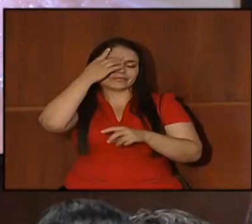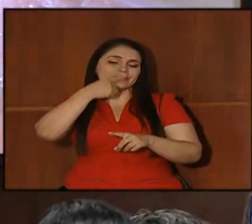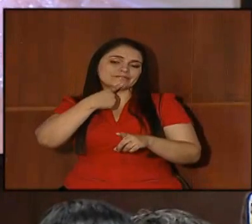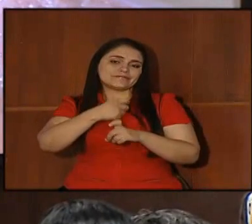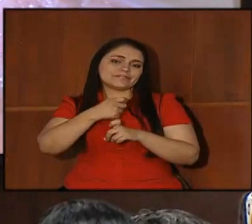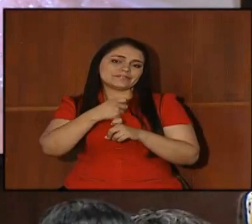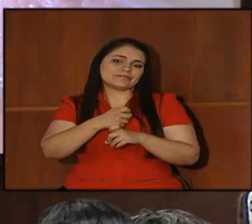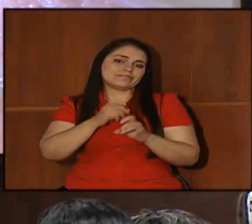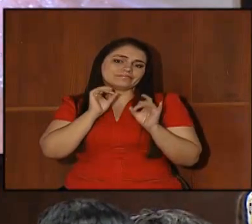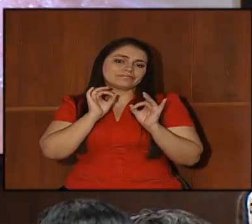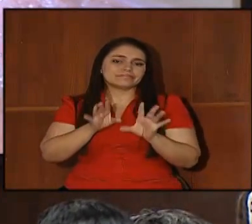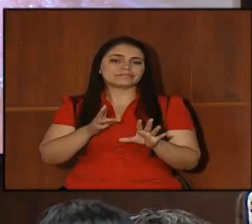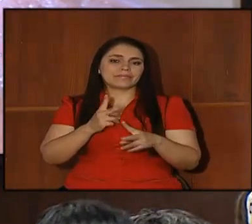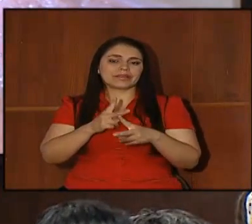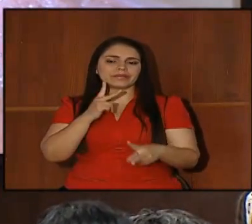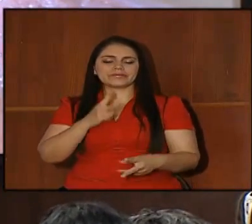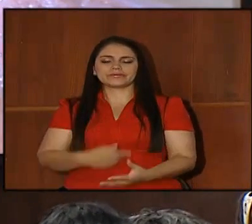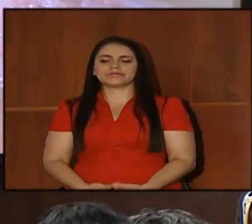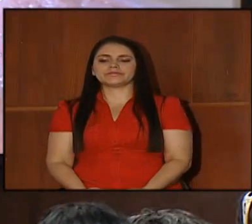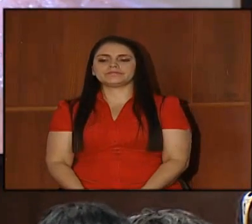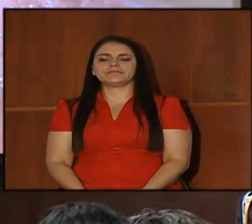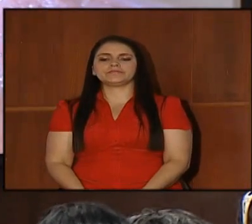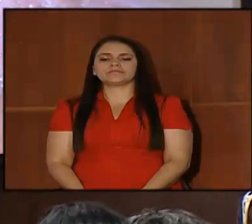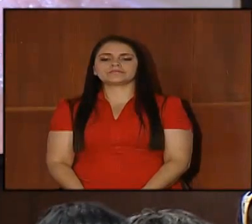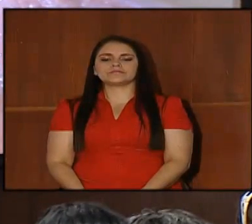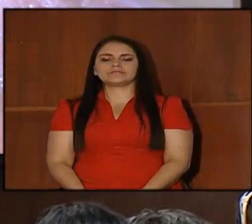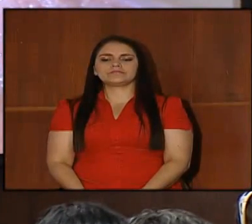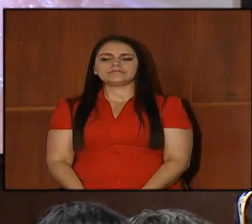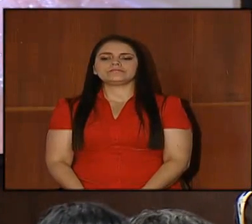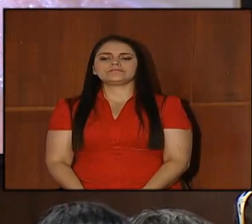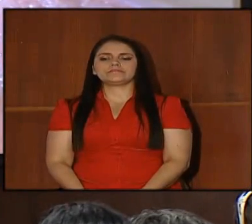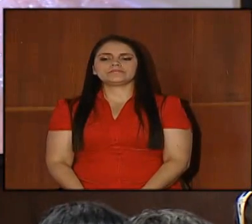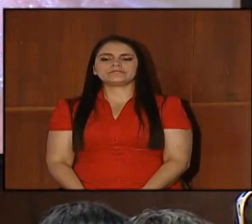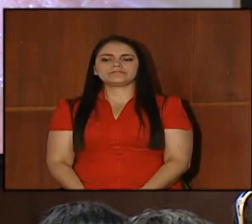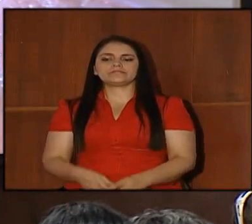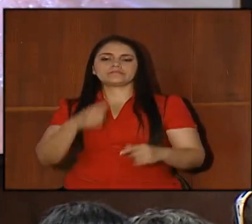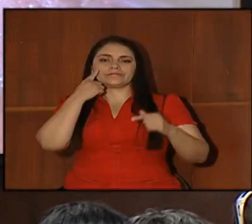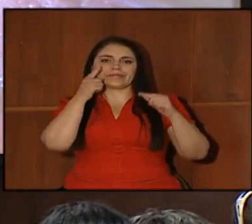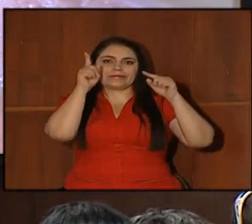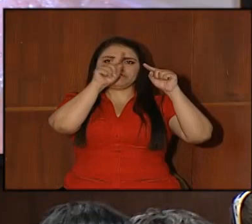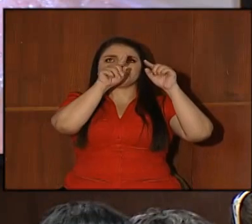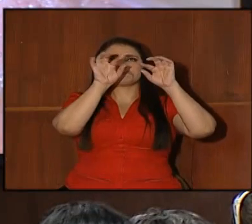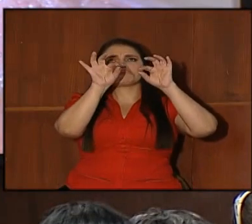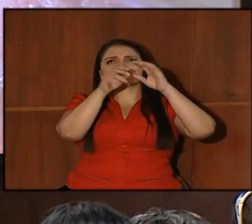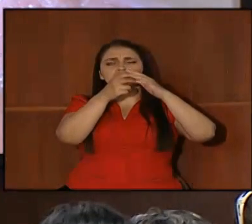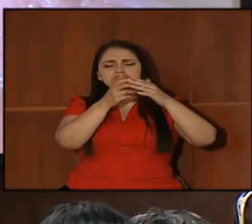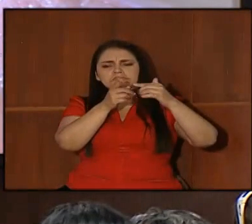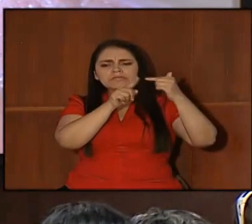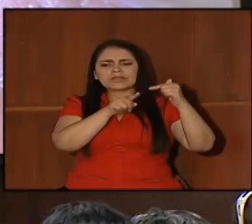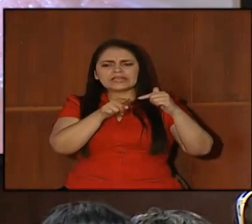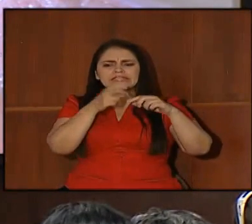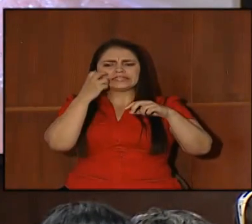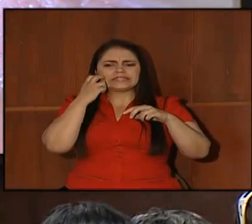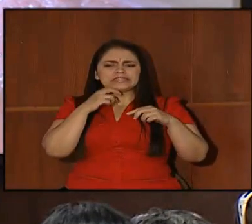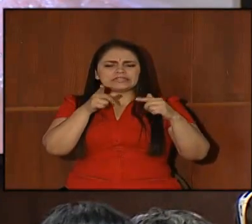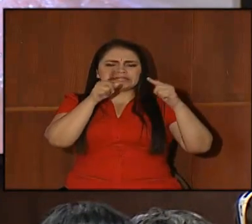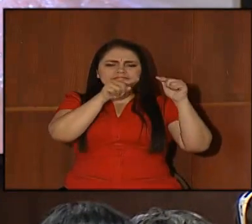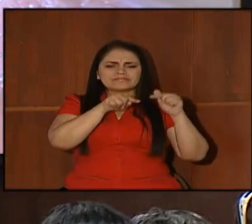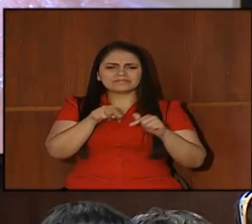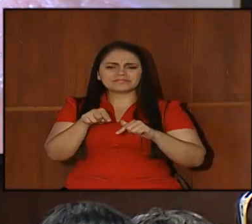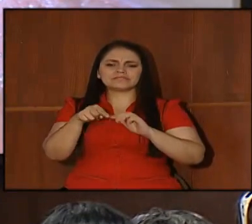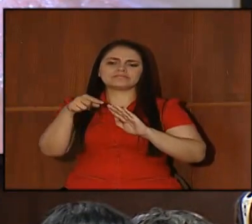de complicación en el paciente, ¿sí? Entonces, una costrica inicial, superficial, se extiende hacia